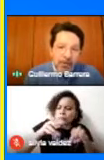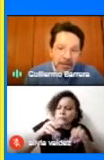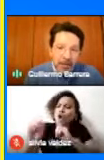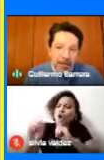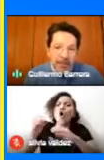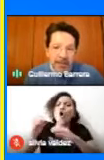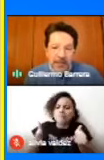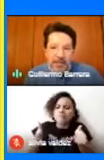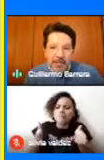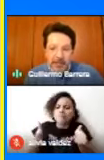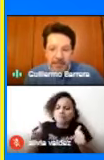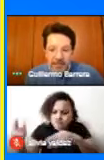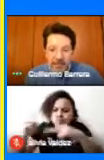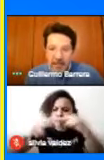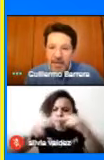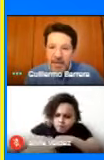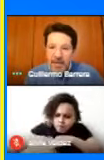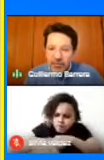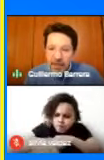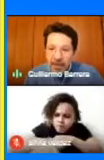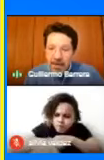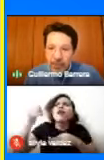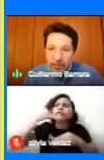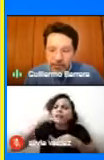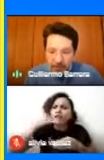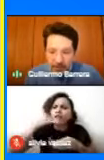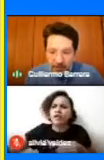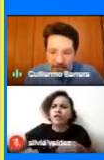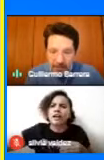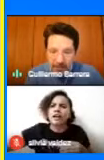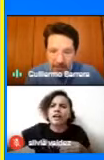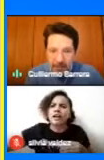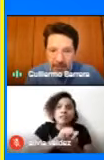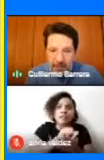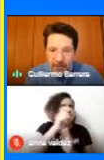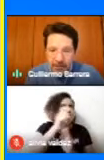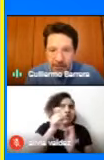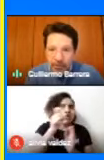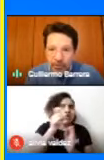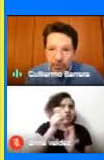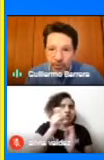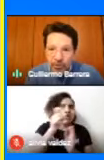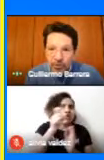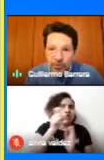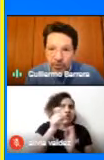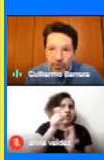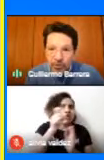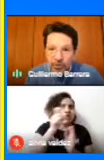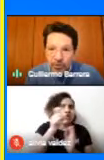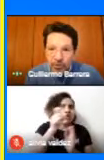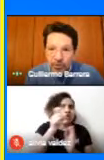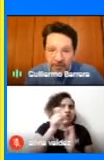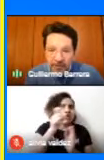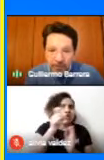que coloquen redes telefónicas. Eso era absolutamente normal hasta 1991 y no